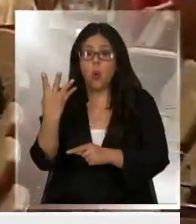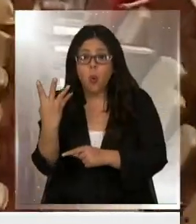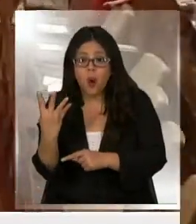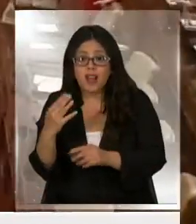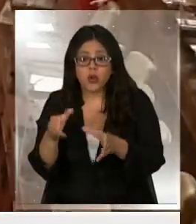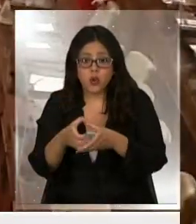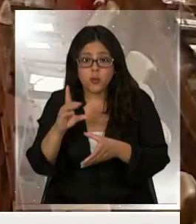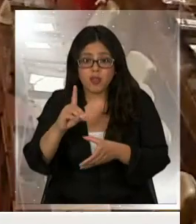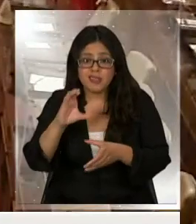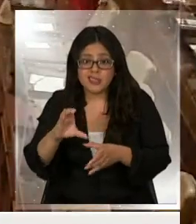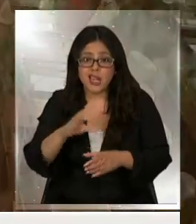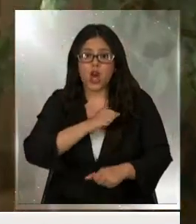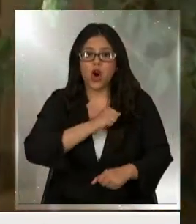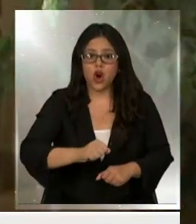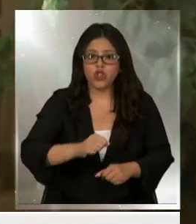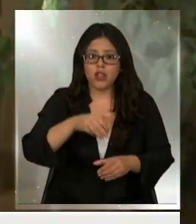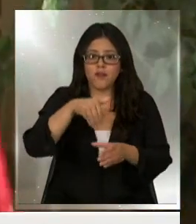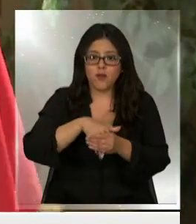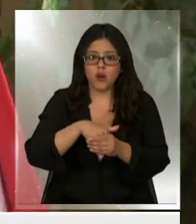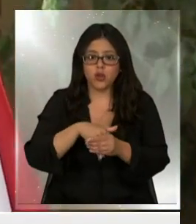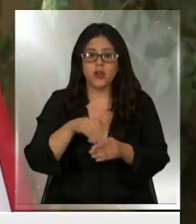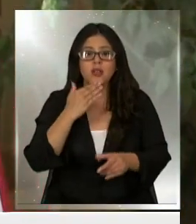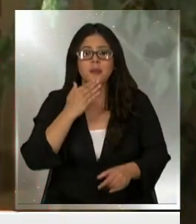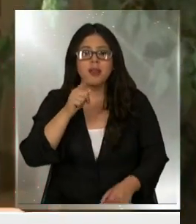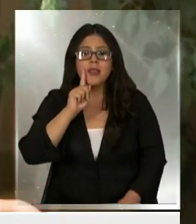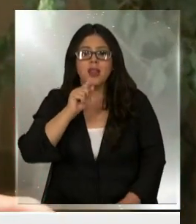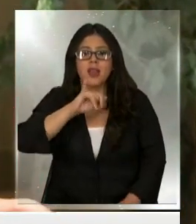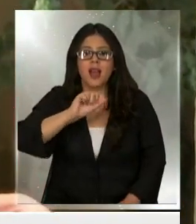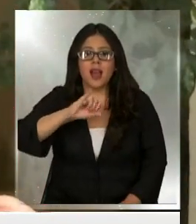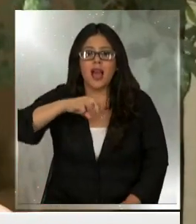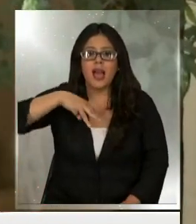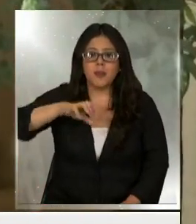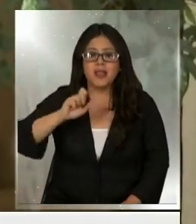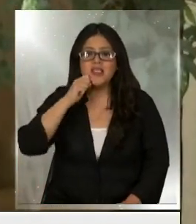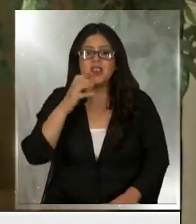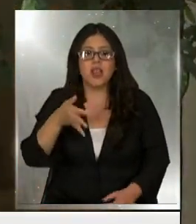contra del proyecto, además de Jaime Mulet, de la Federación Regionalista Verde Social.